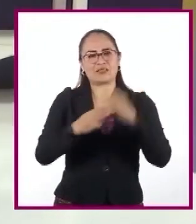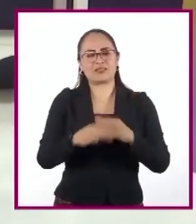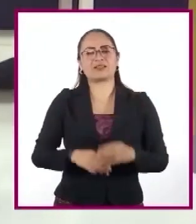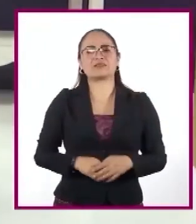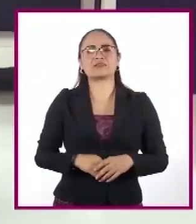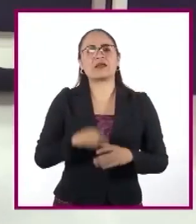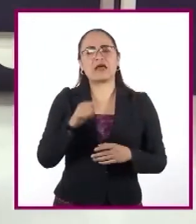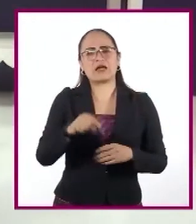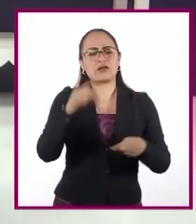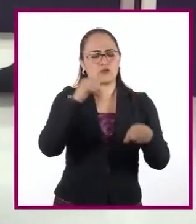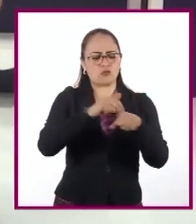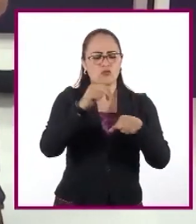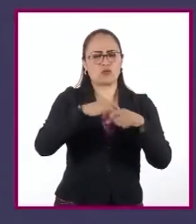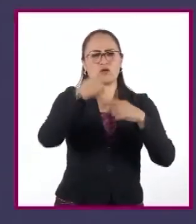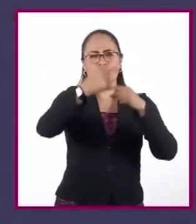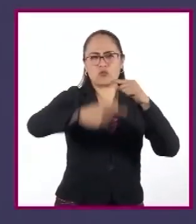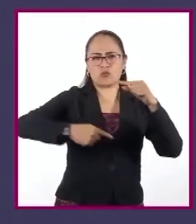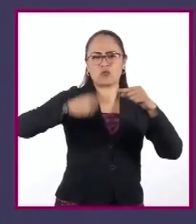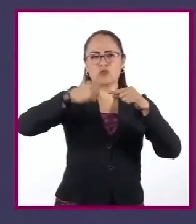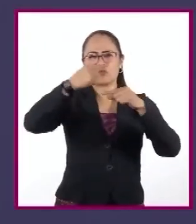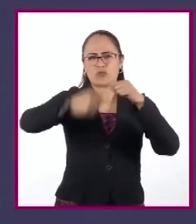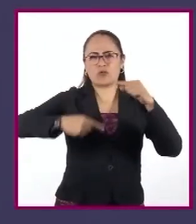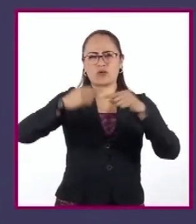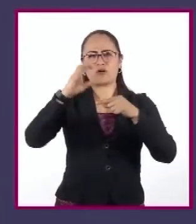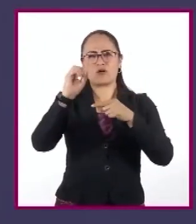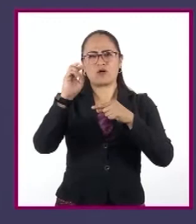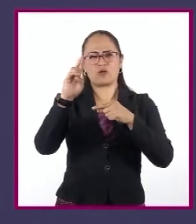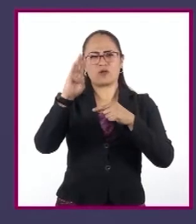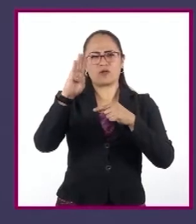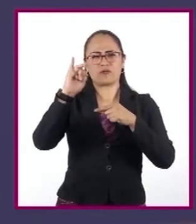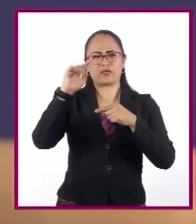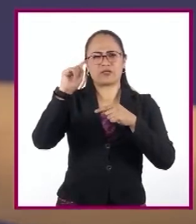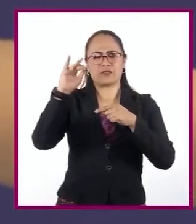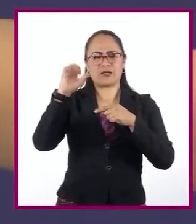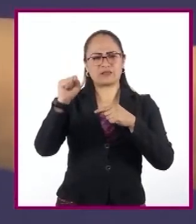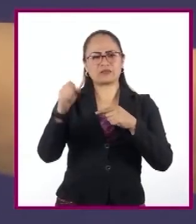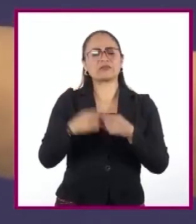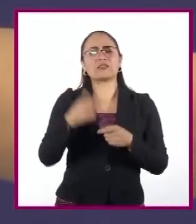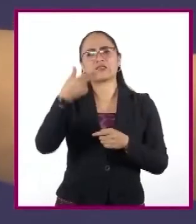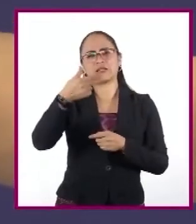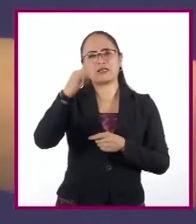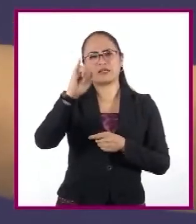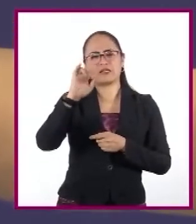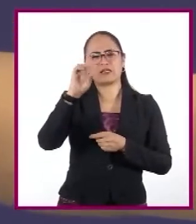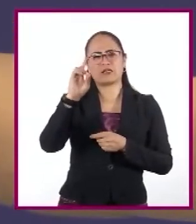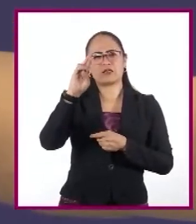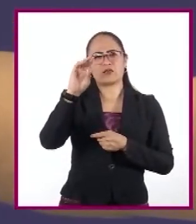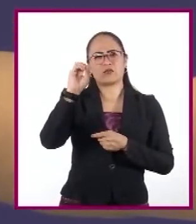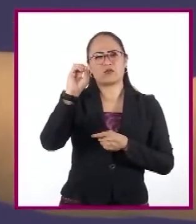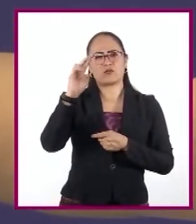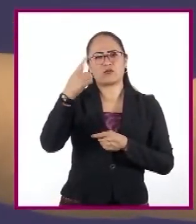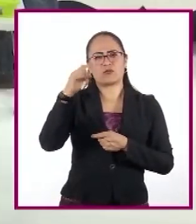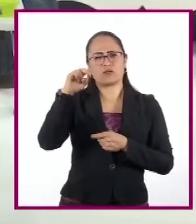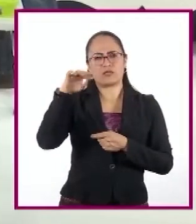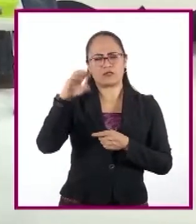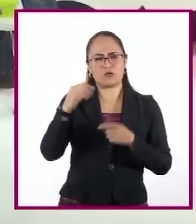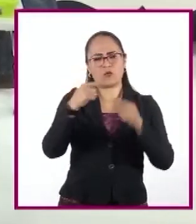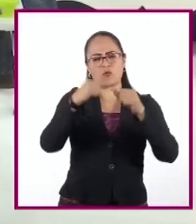órbitas, tenemos lo siguiente. El hidrógeno, por tener una órbita, se encuentra en el periodo